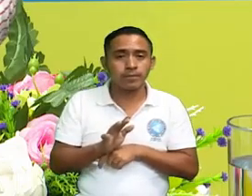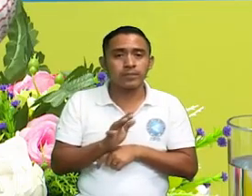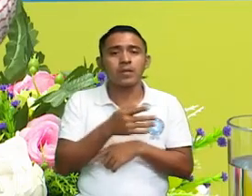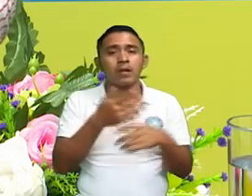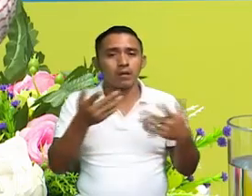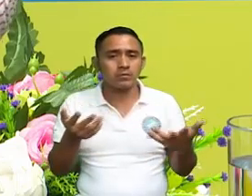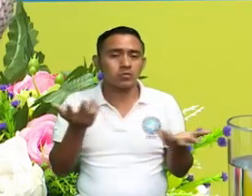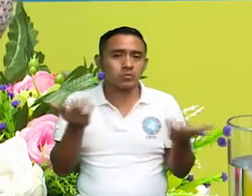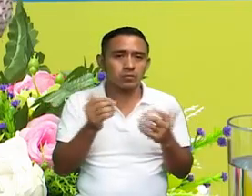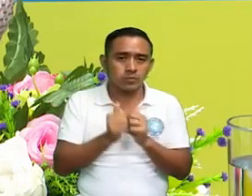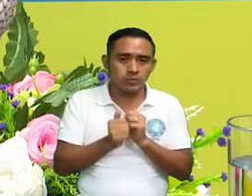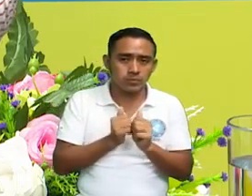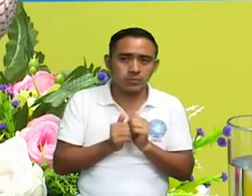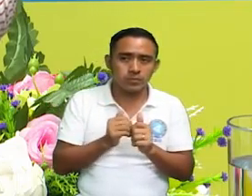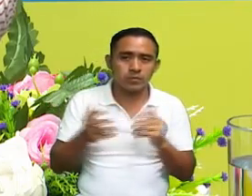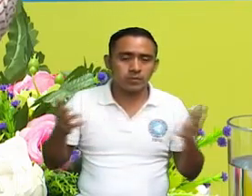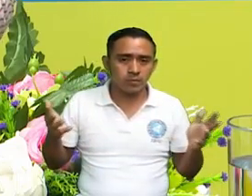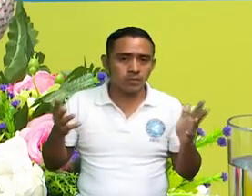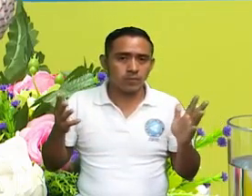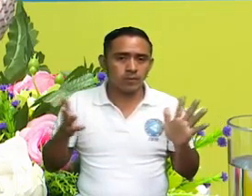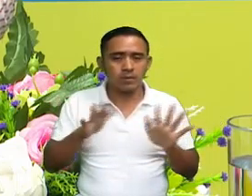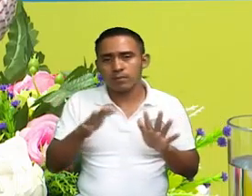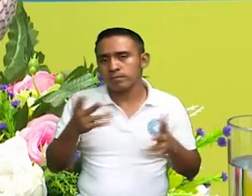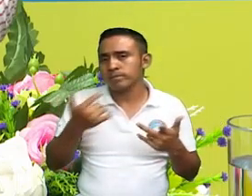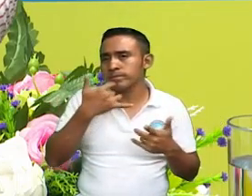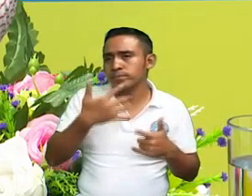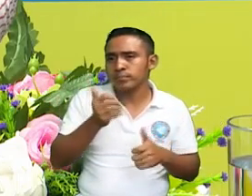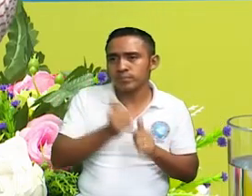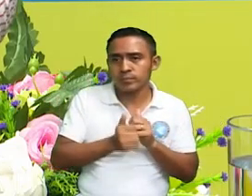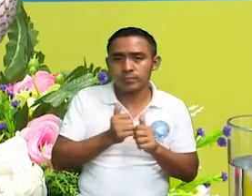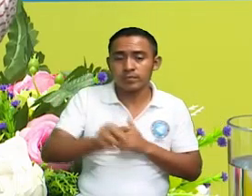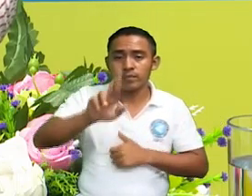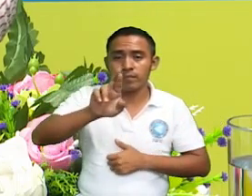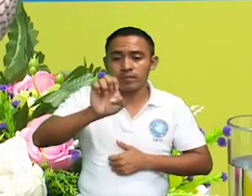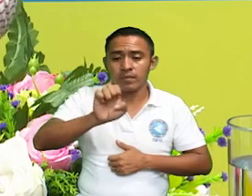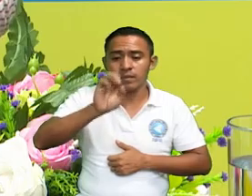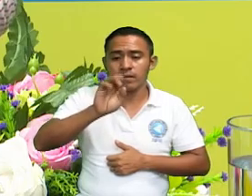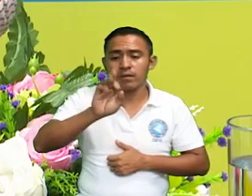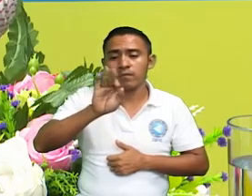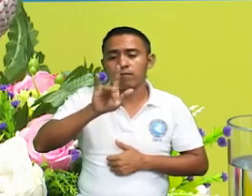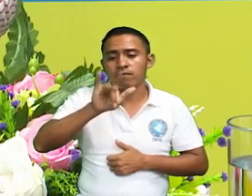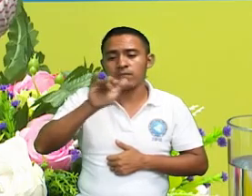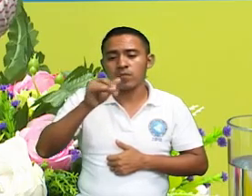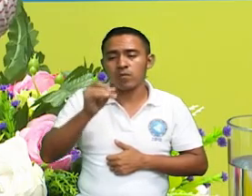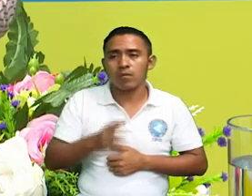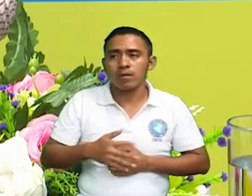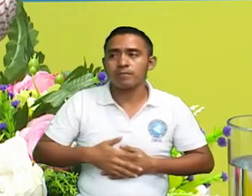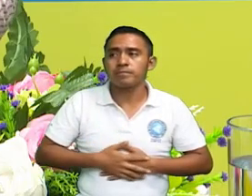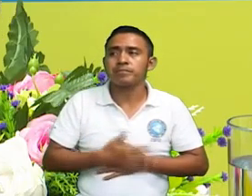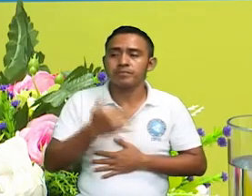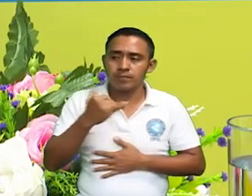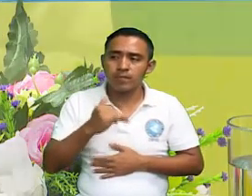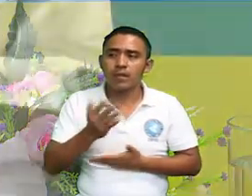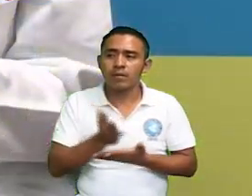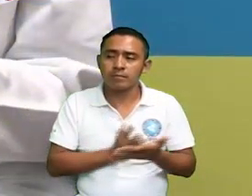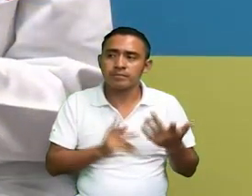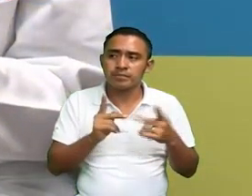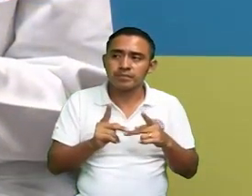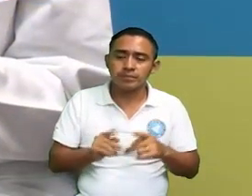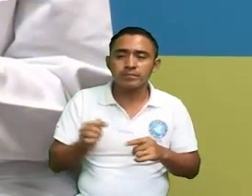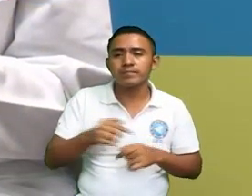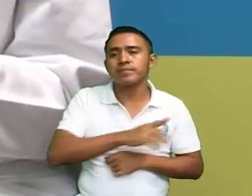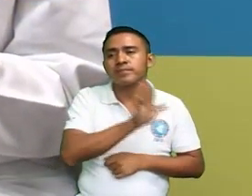una, precisamente, un problema de reflujo gastroesofágico. Así es. Hay pacientes que, por ejemplo, llegan a